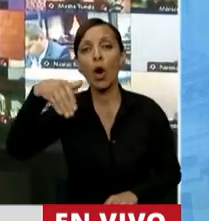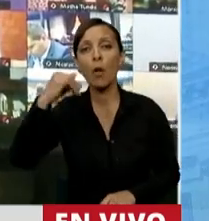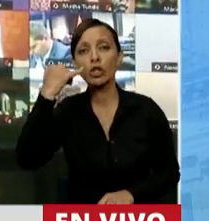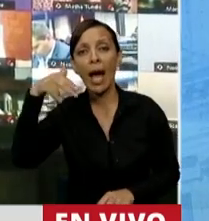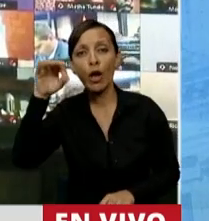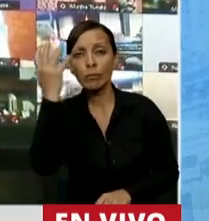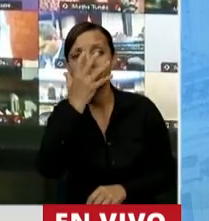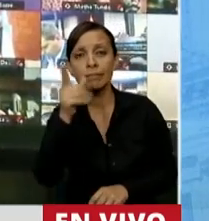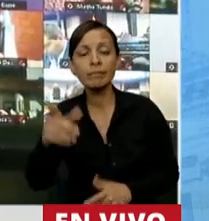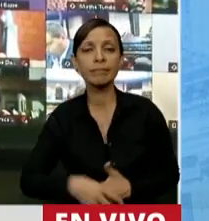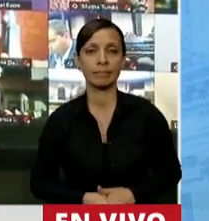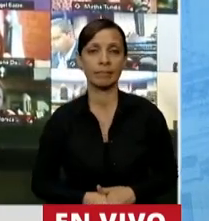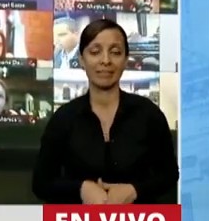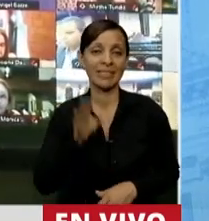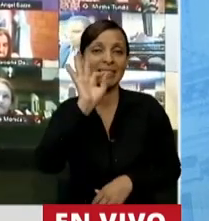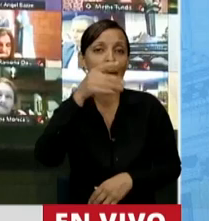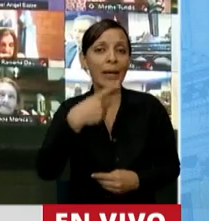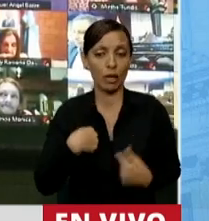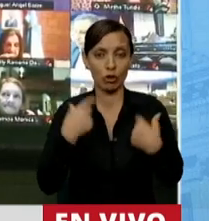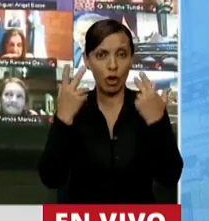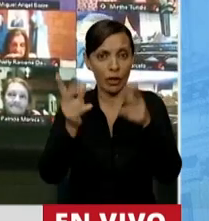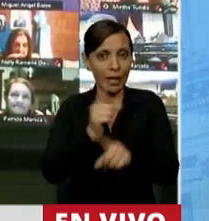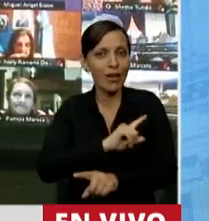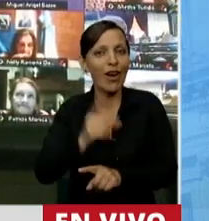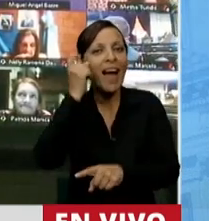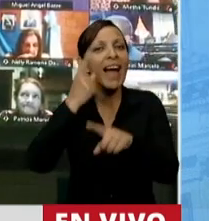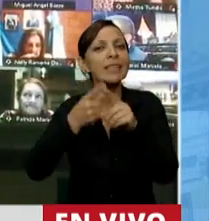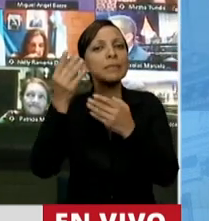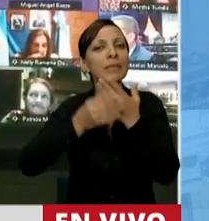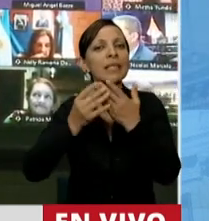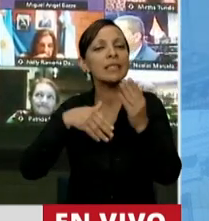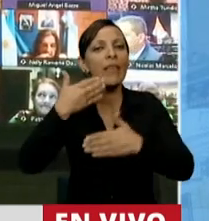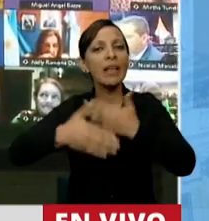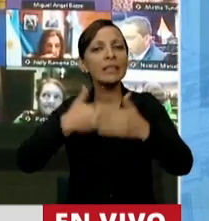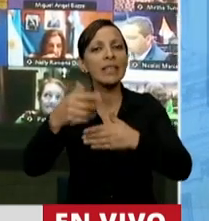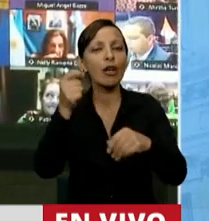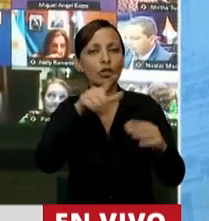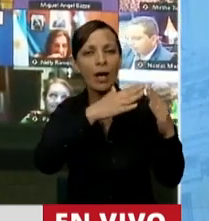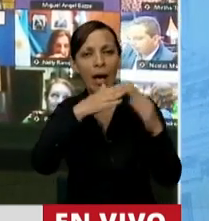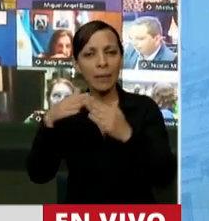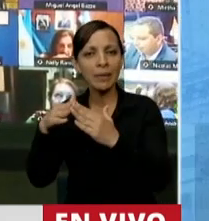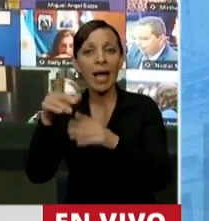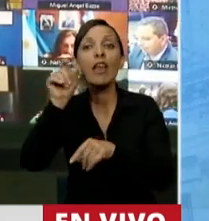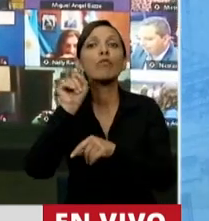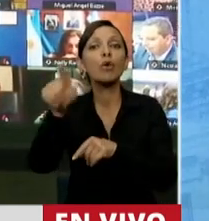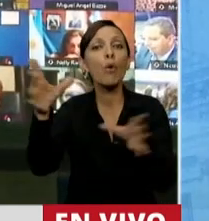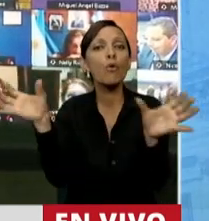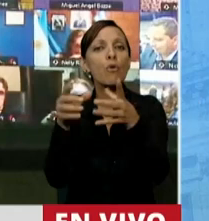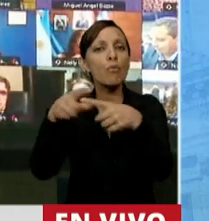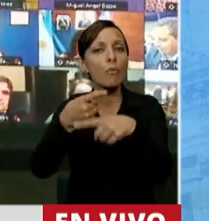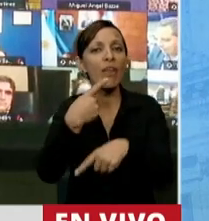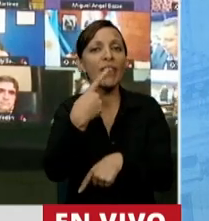¿Y saben qué? No lo dije yo, lo dijo la ex ministra de Desarrollo y Hábitat de ustedes, que